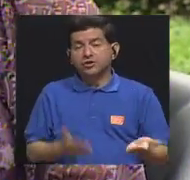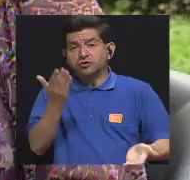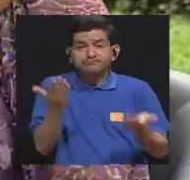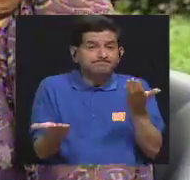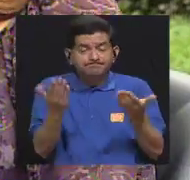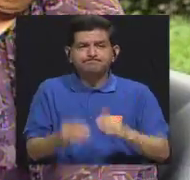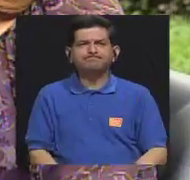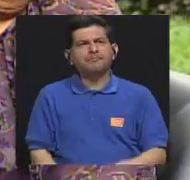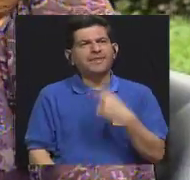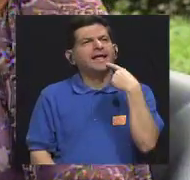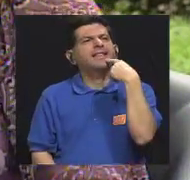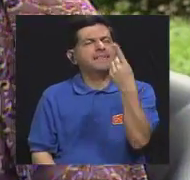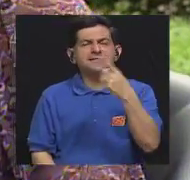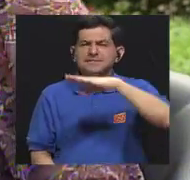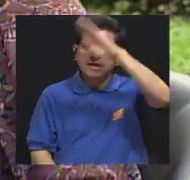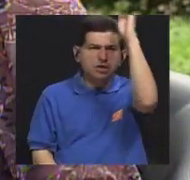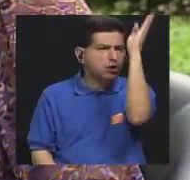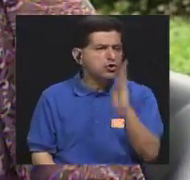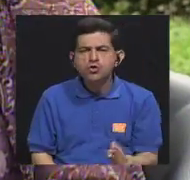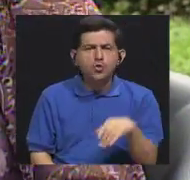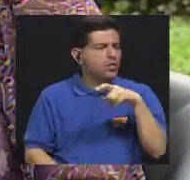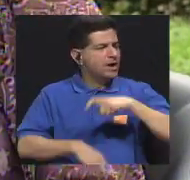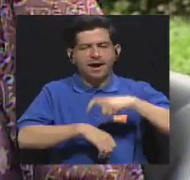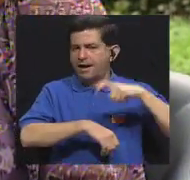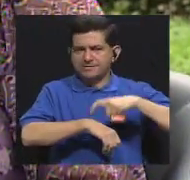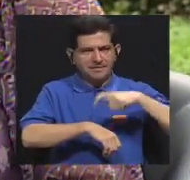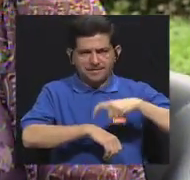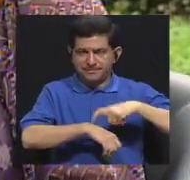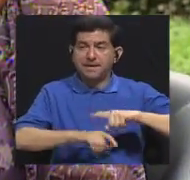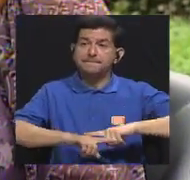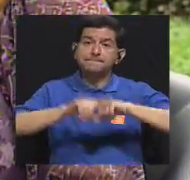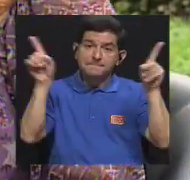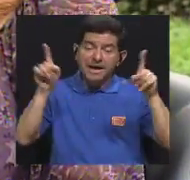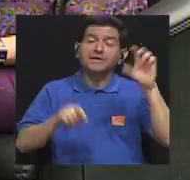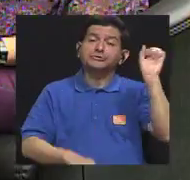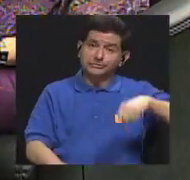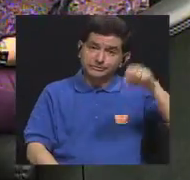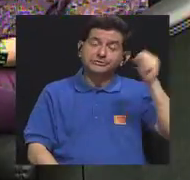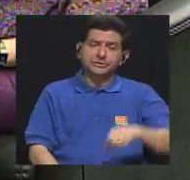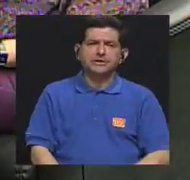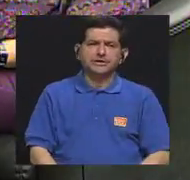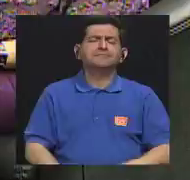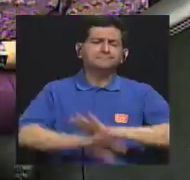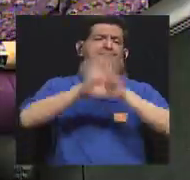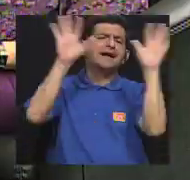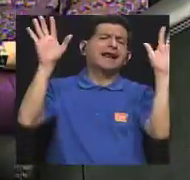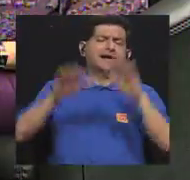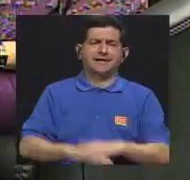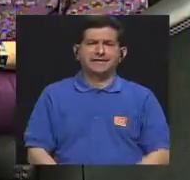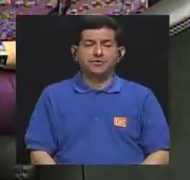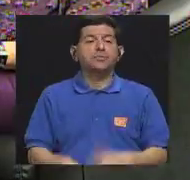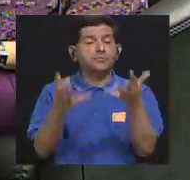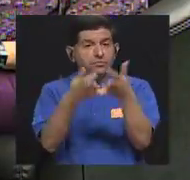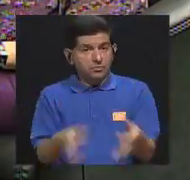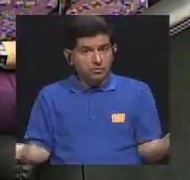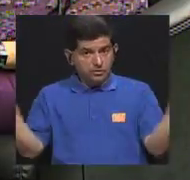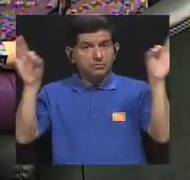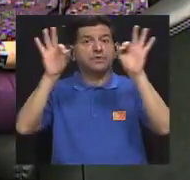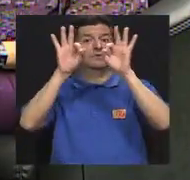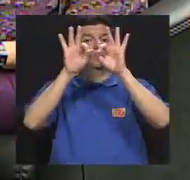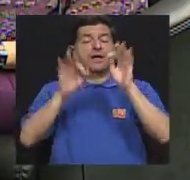adolescente, diríamos, nunca vamos a llegar a esa etapa, pero vamos a llegar, Saúl. Claro que sí, y además es